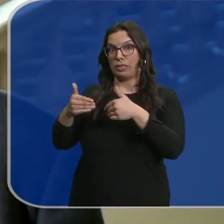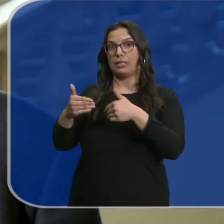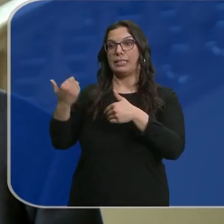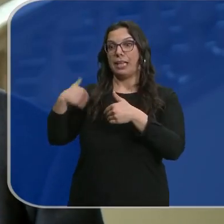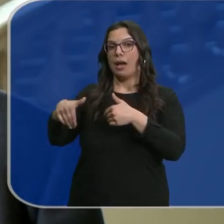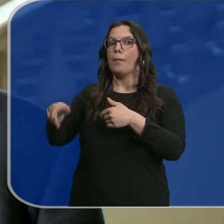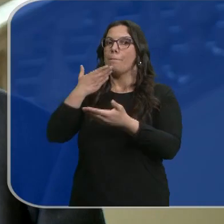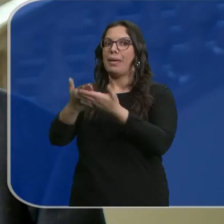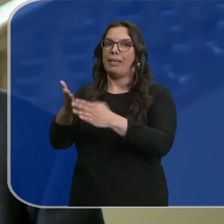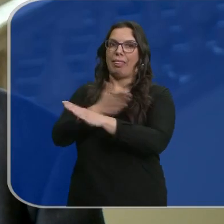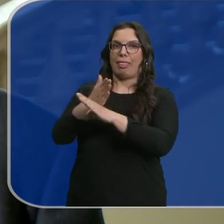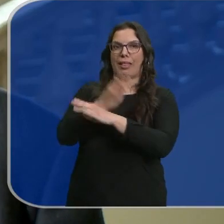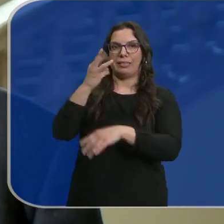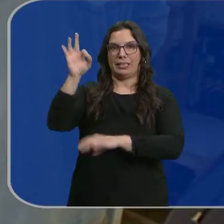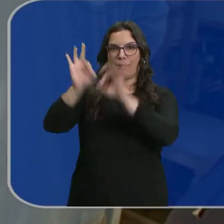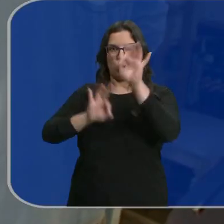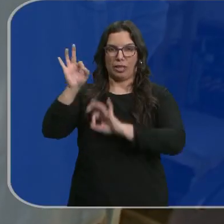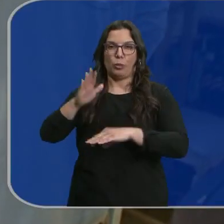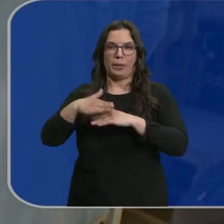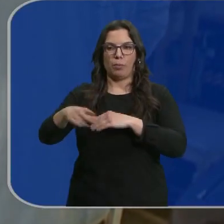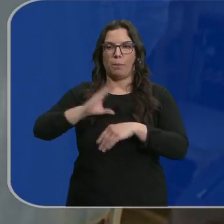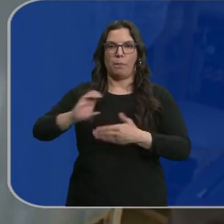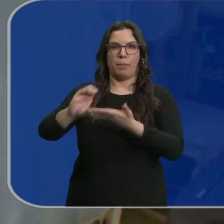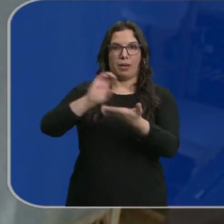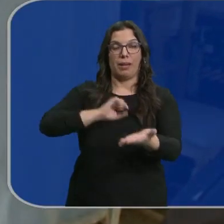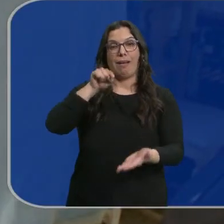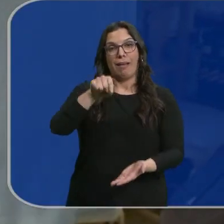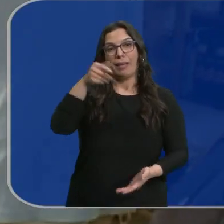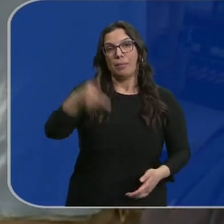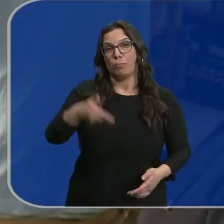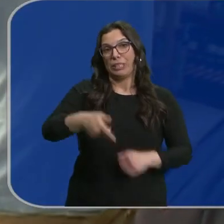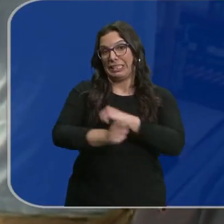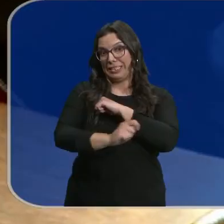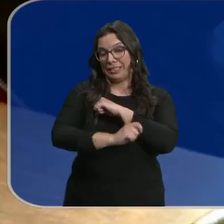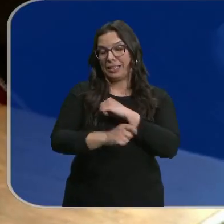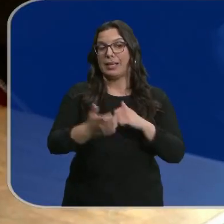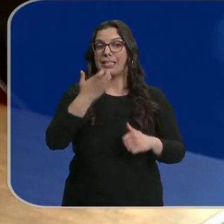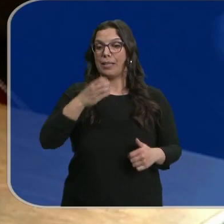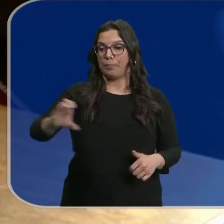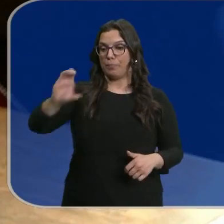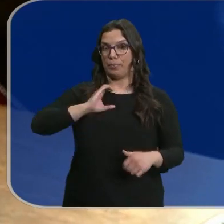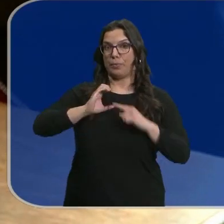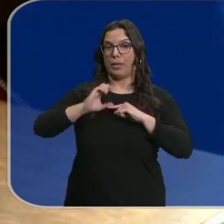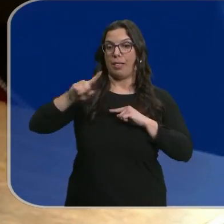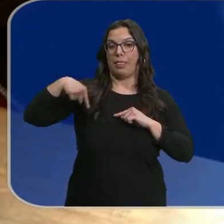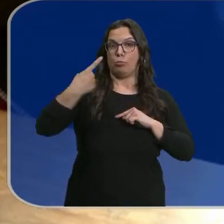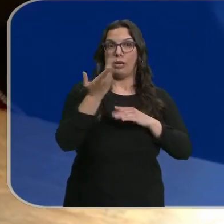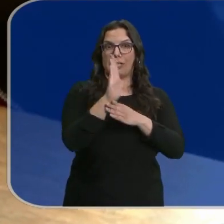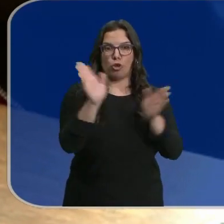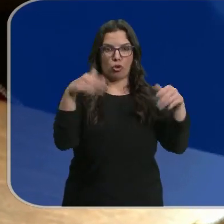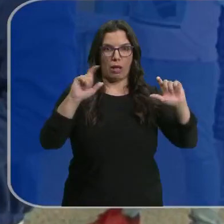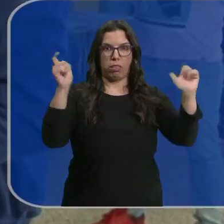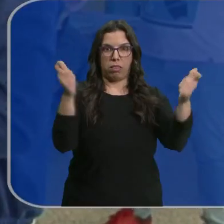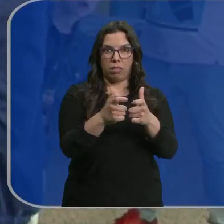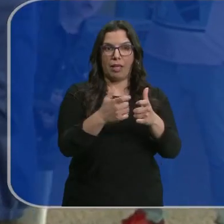solicitar un adelanto del 30% de los gastos. Es ahí donde entra en juego la estrategia. Si perciben ese dinero y luego no obtienen ningún tipo de representación,